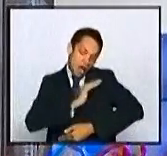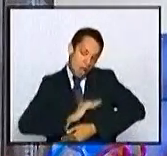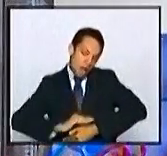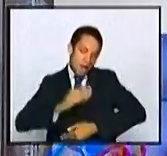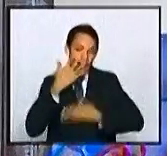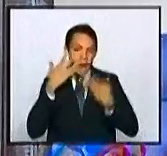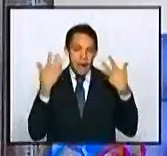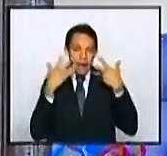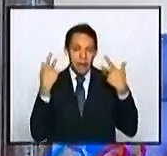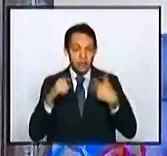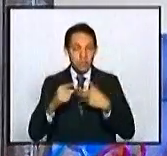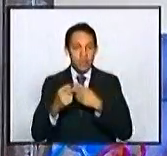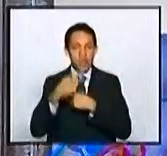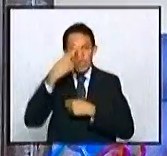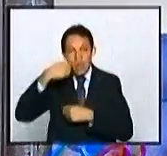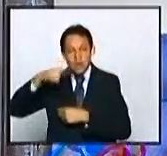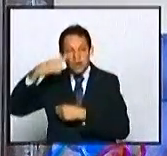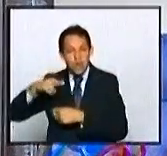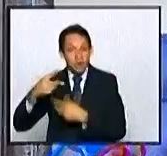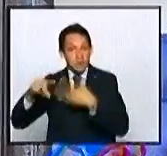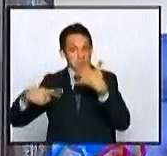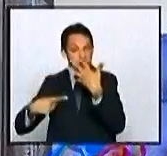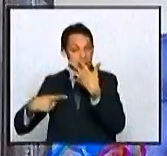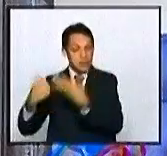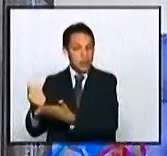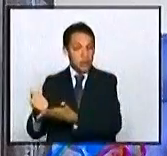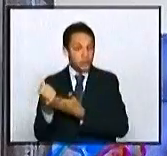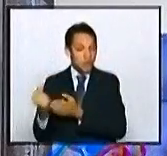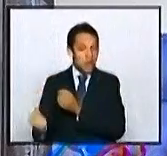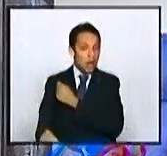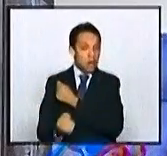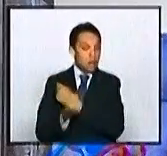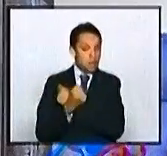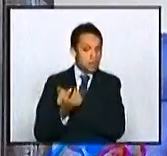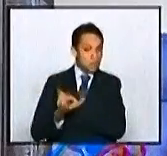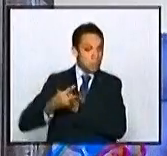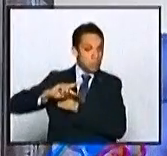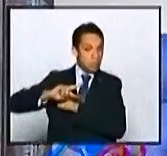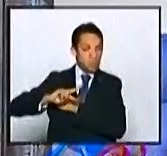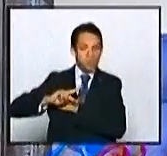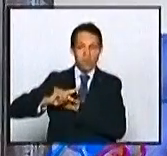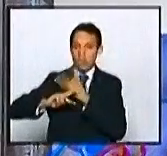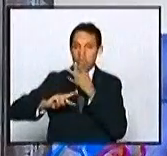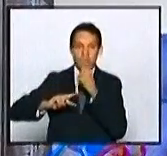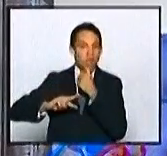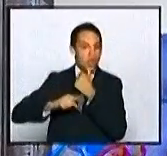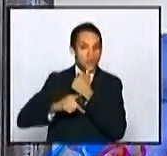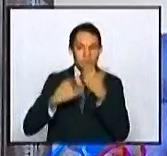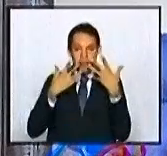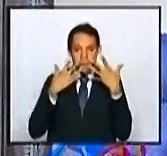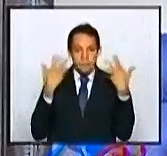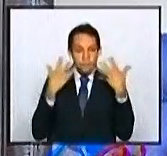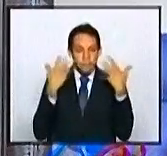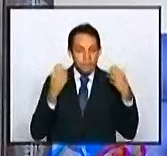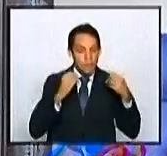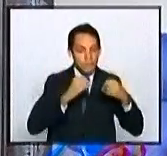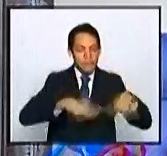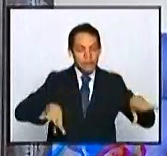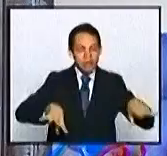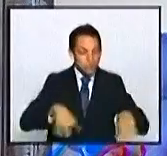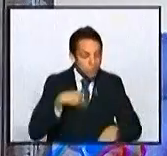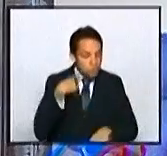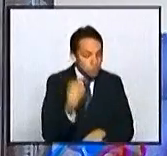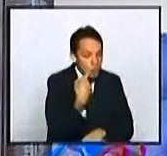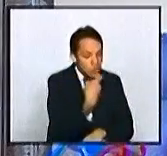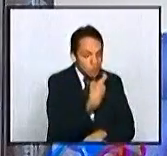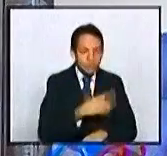6 hijos le daba. Afecto, compañía, y se le perdió el gato. Aquí el problema era ir